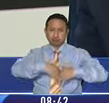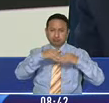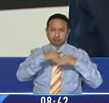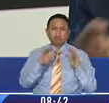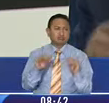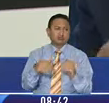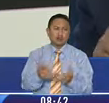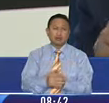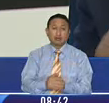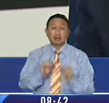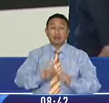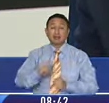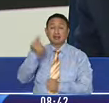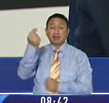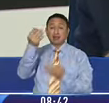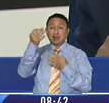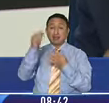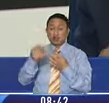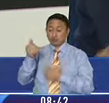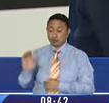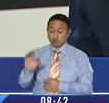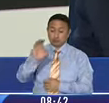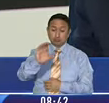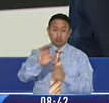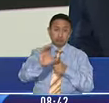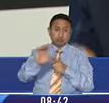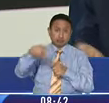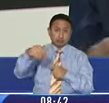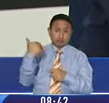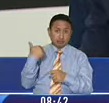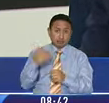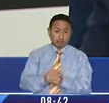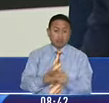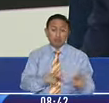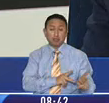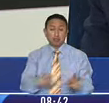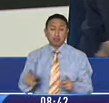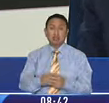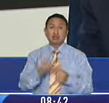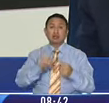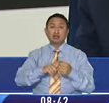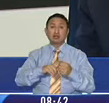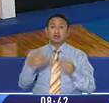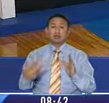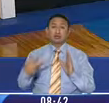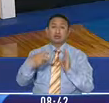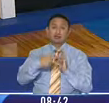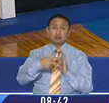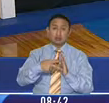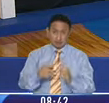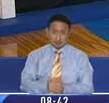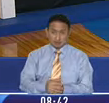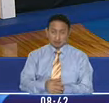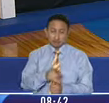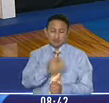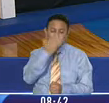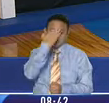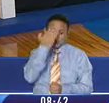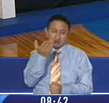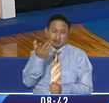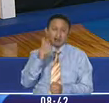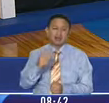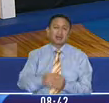qué? De un presupuesto que sí existe en las administraciones nacionales. Hay un plan que se llama Quito Acción. Sin embargo, como tú sabes,